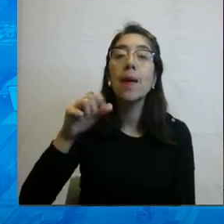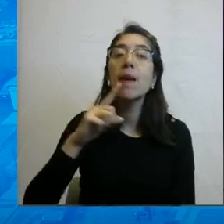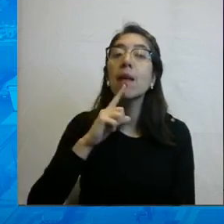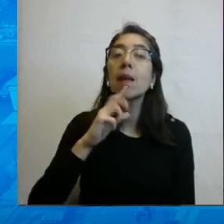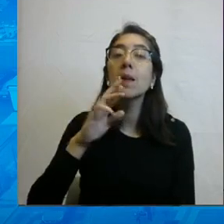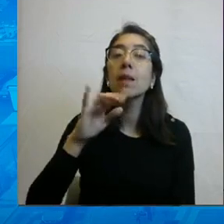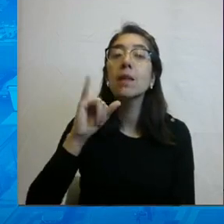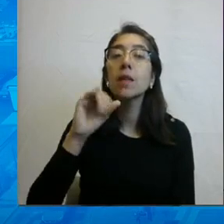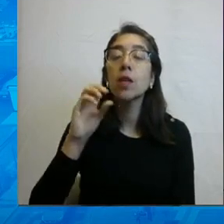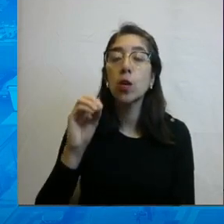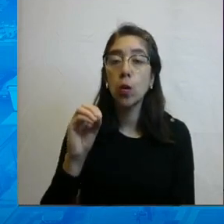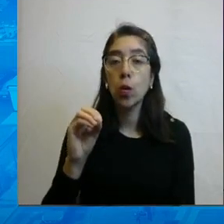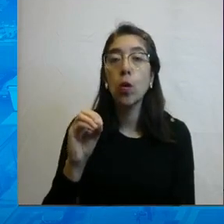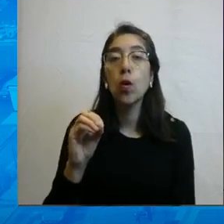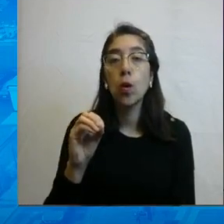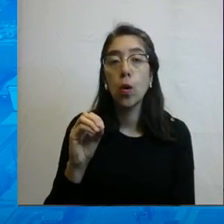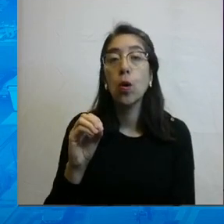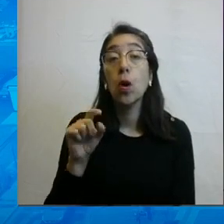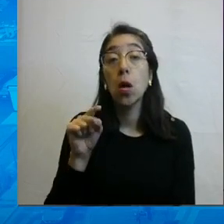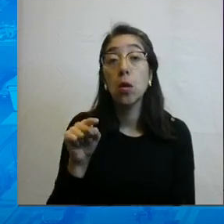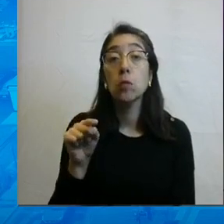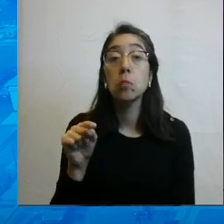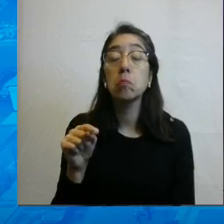a nombre de la Municipalidad de Melipilla.